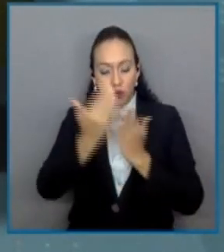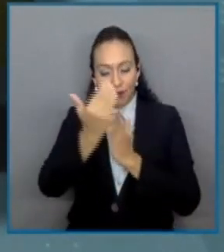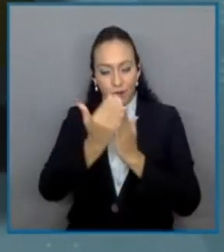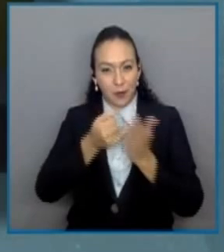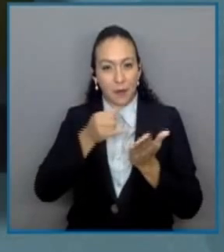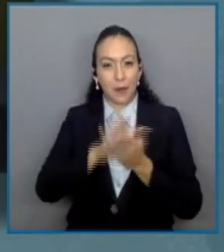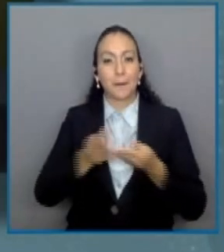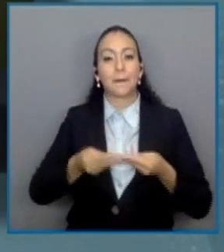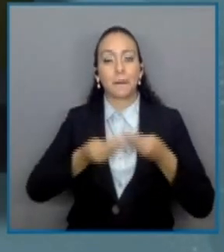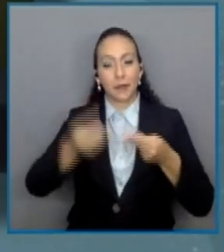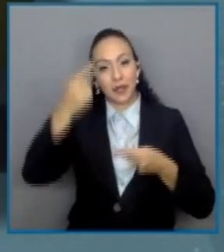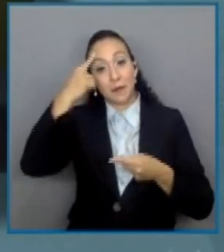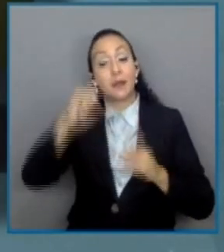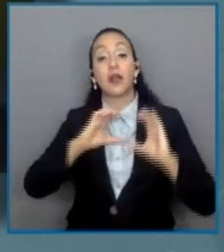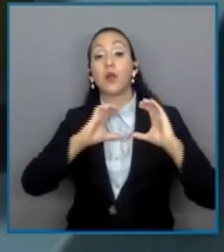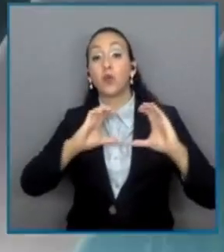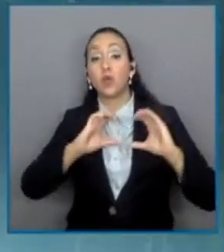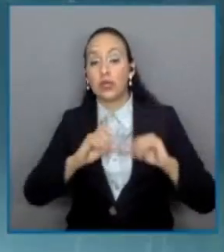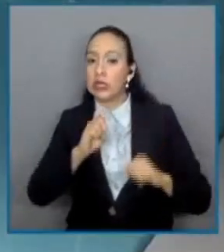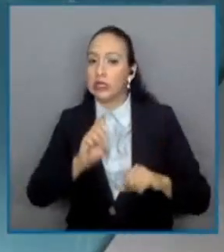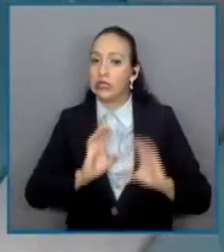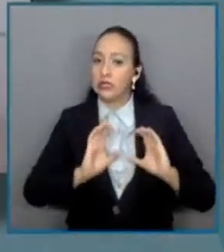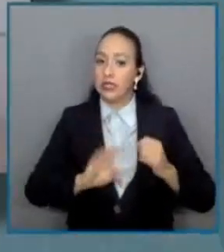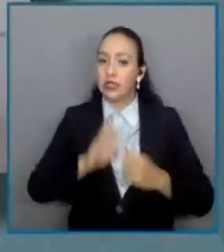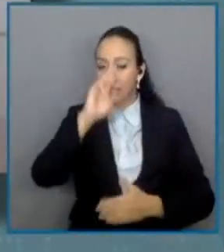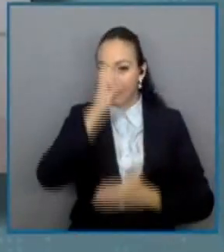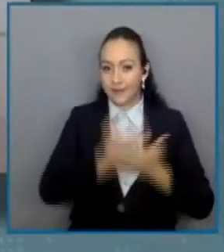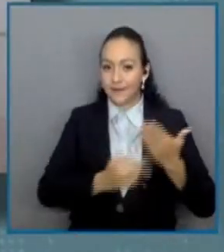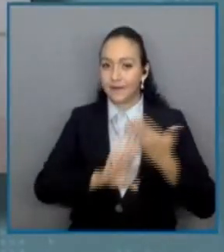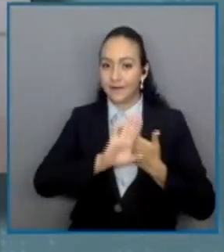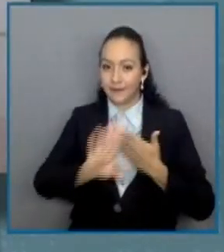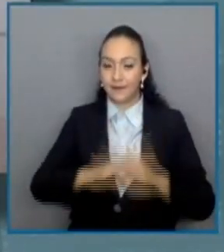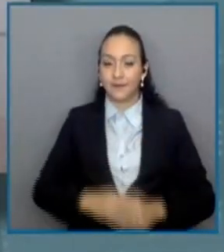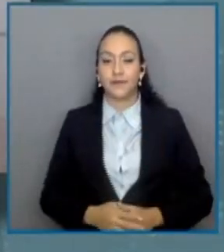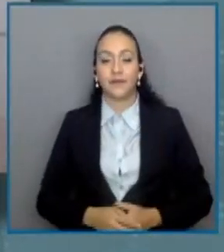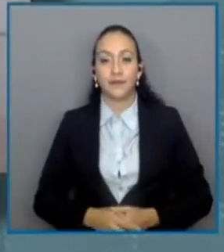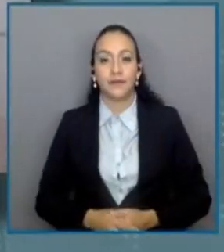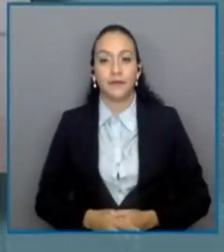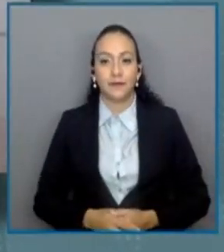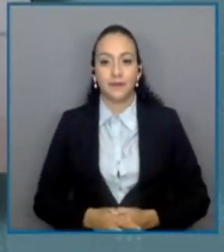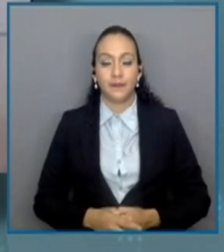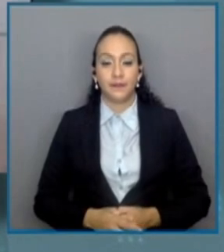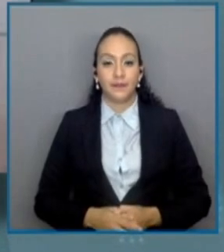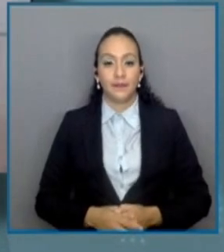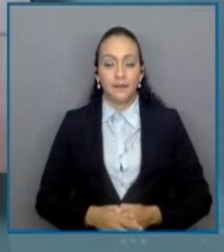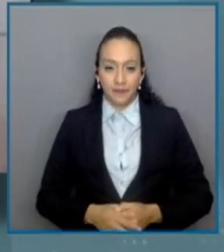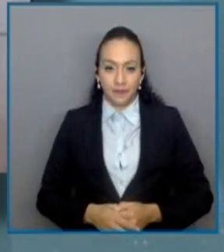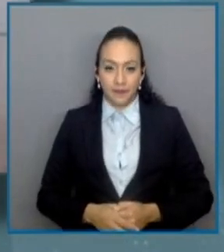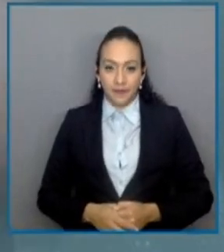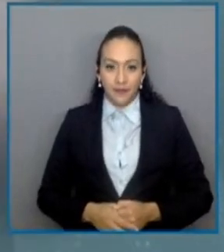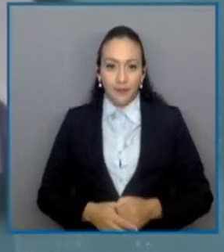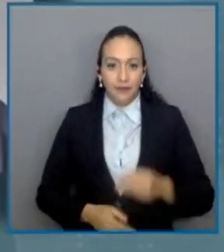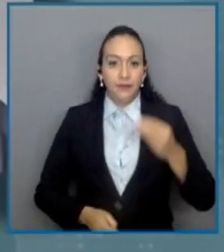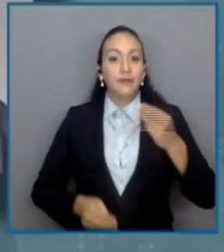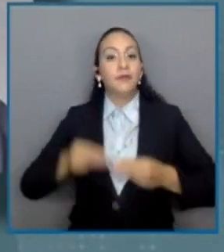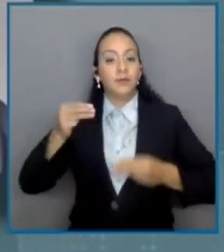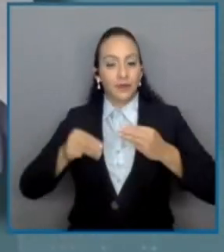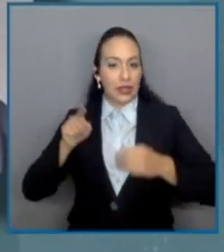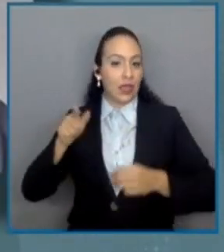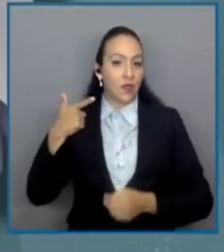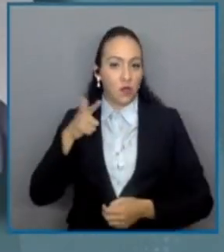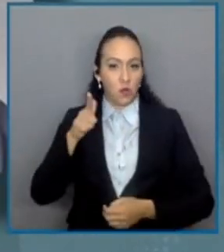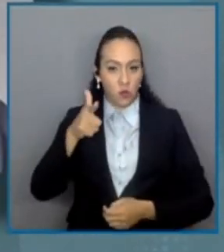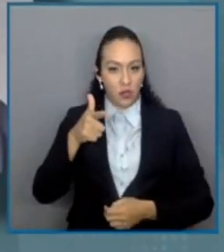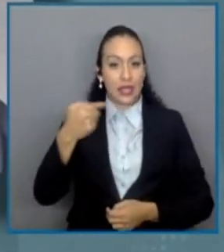y Atención de este delito. El magistrado presidente del Poder Judicial de Guanajuato, Héctor